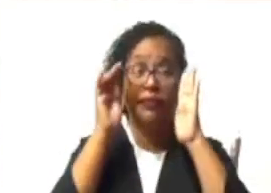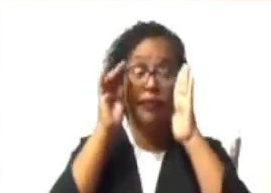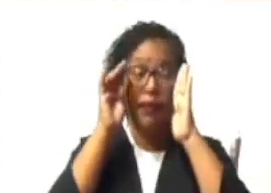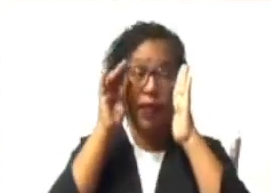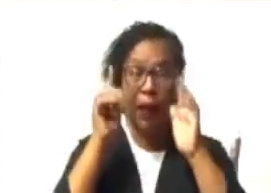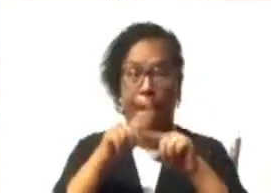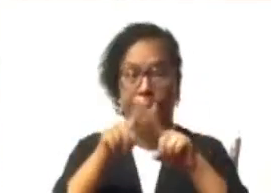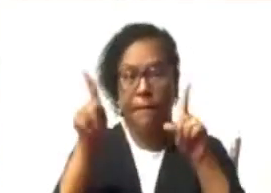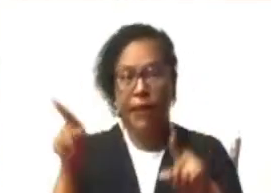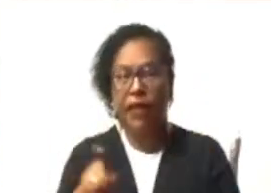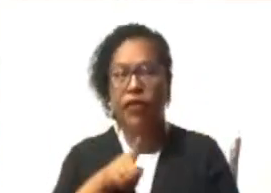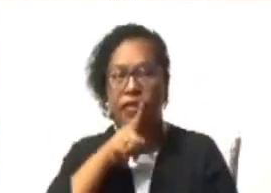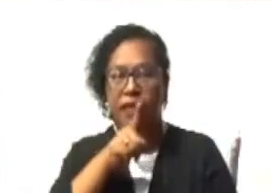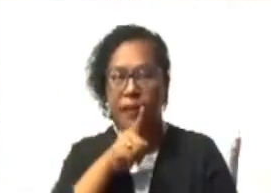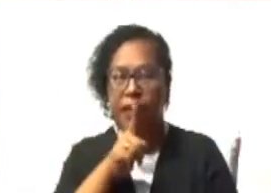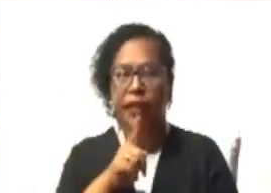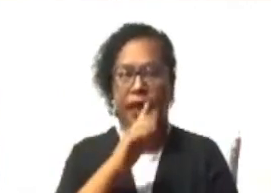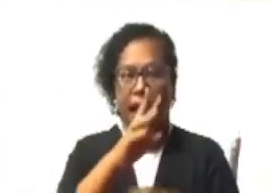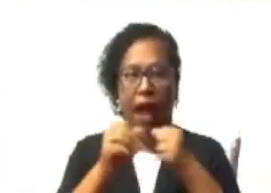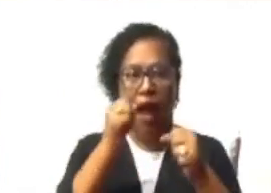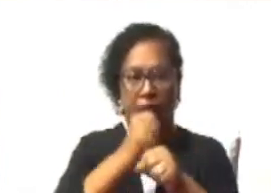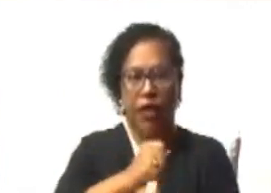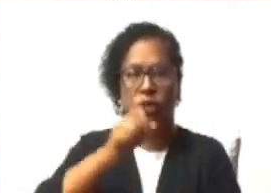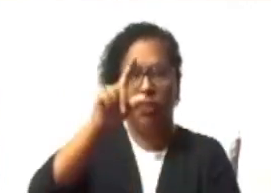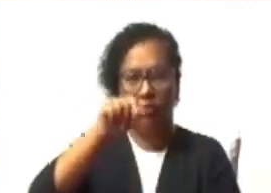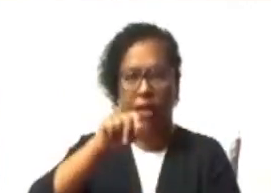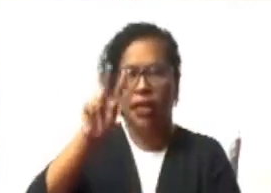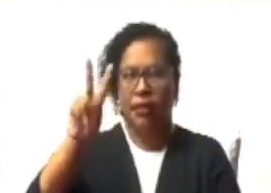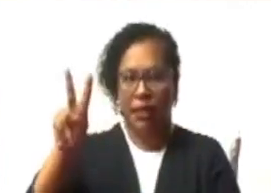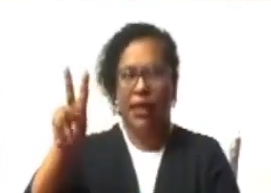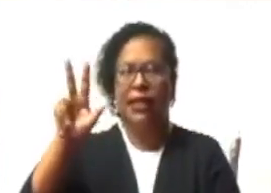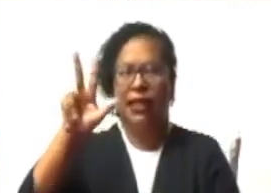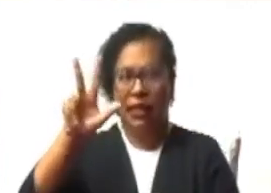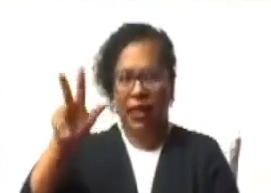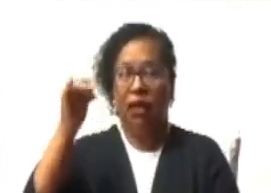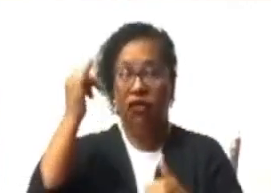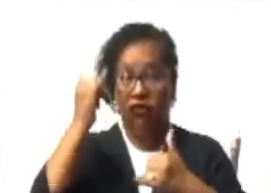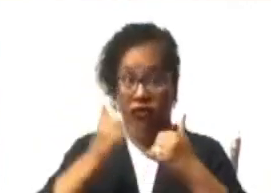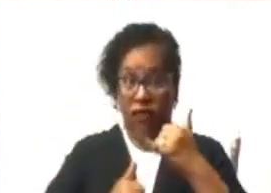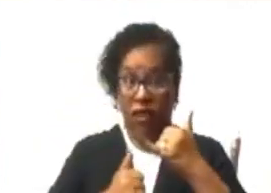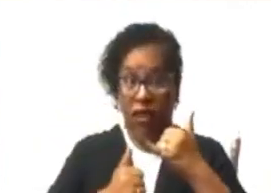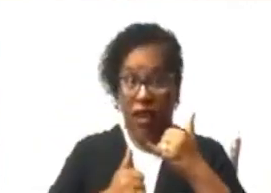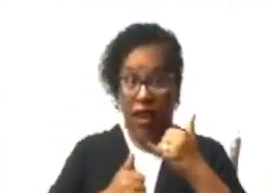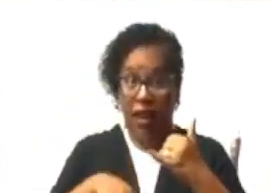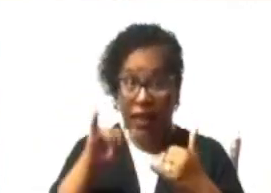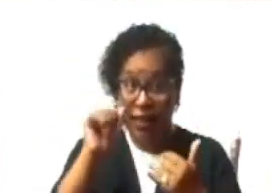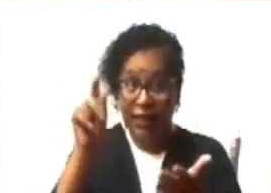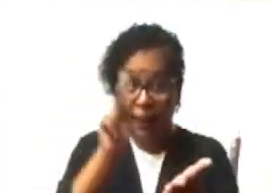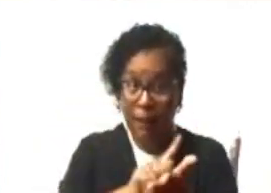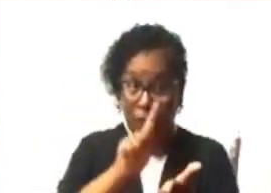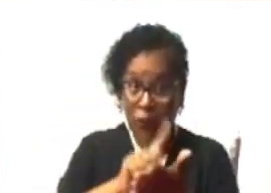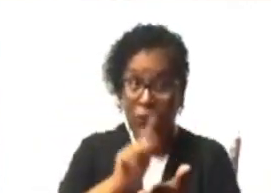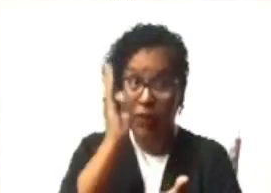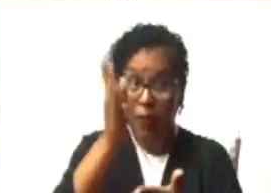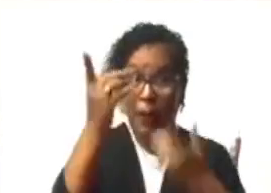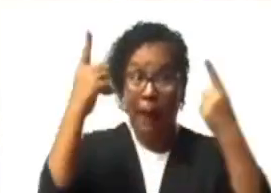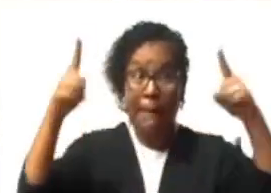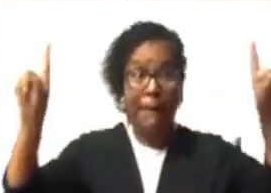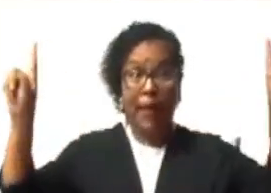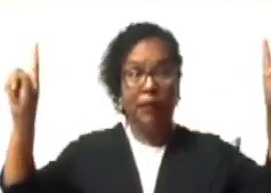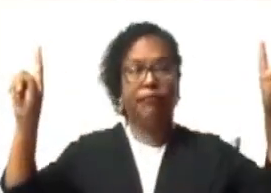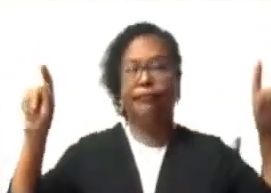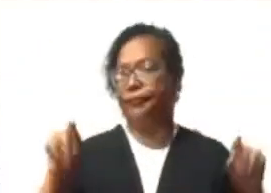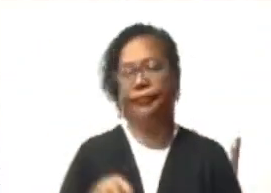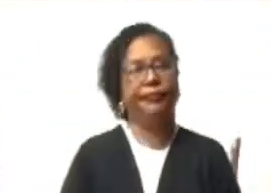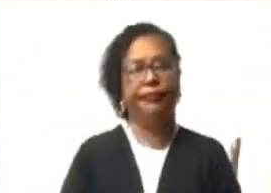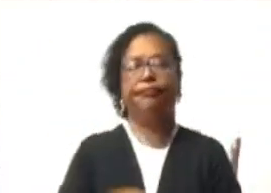realidad al final de este año. En ese sentido, honorable señor presidente,